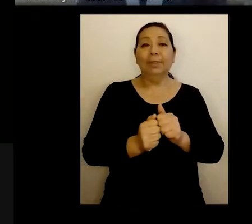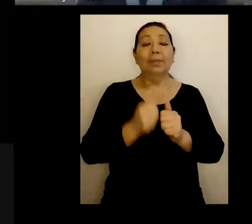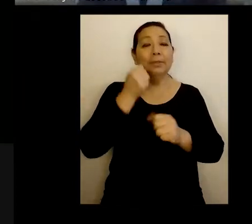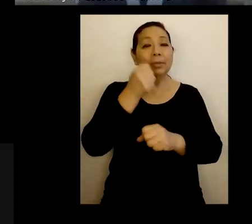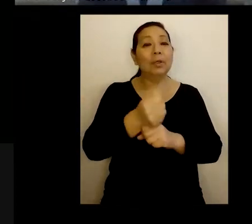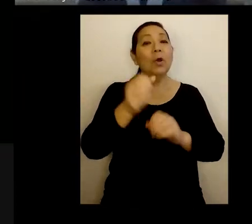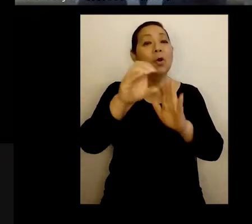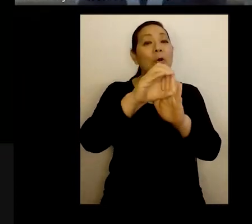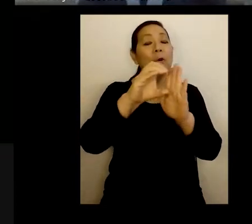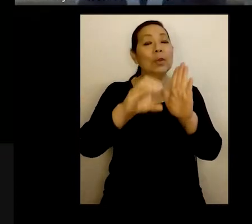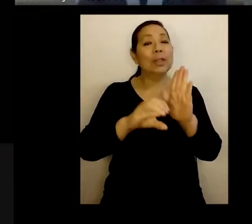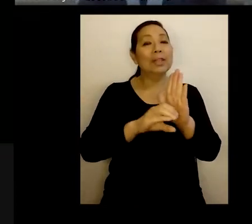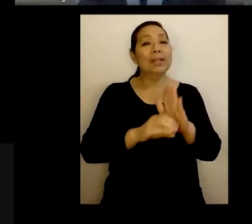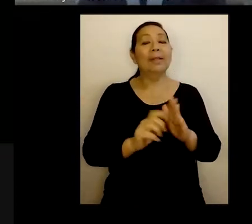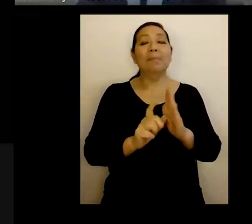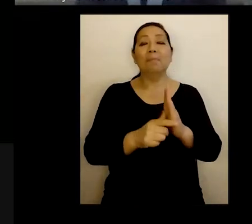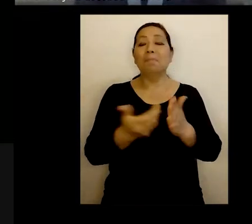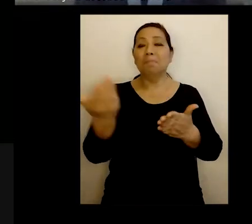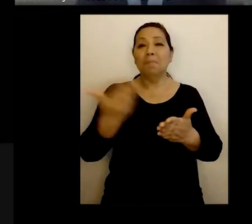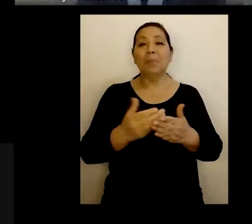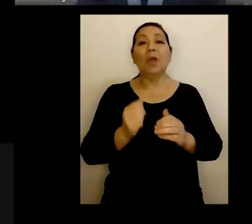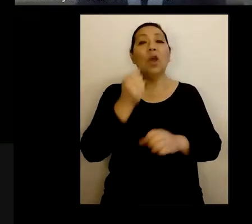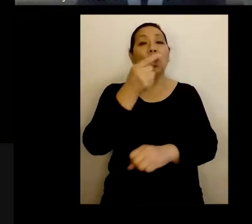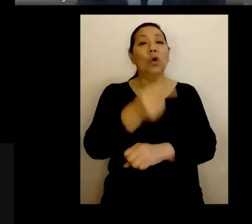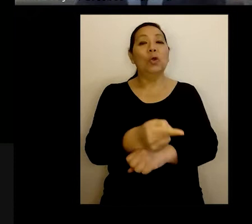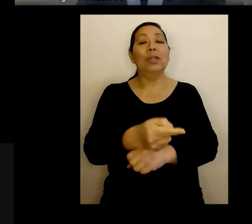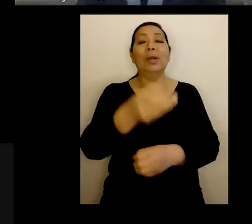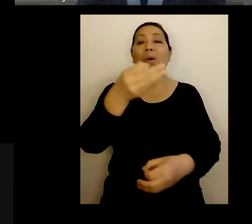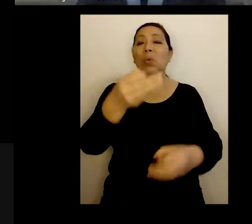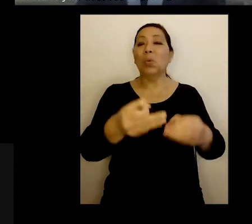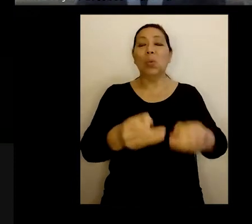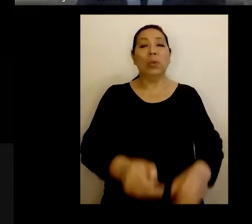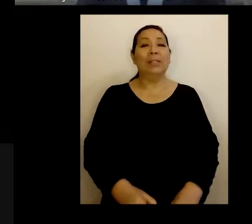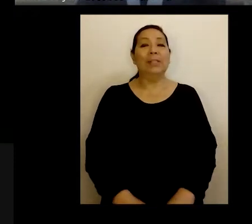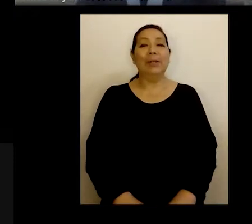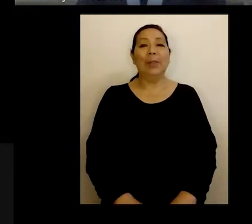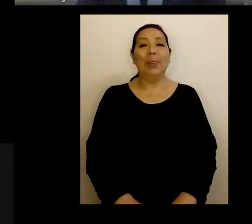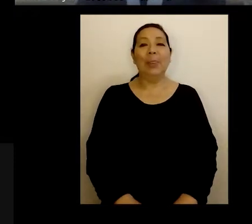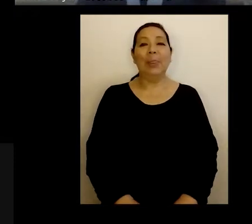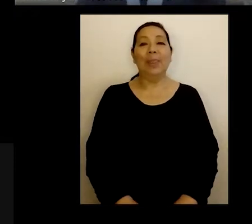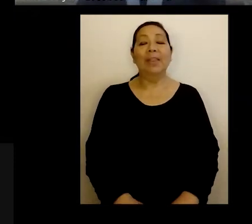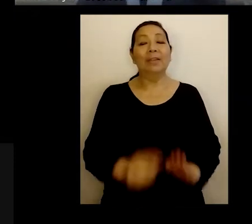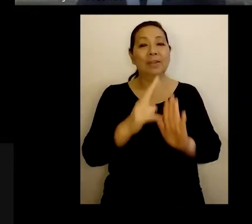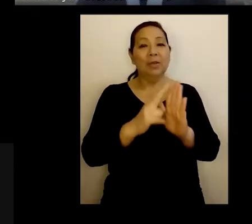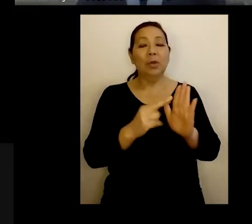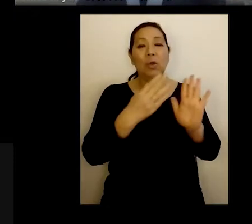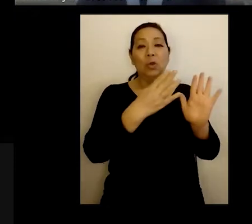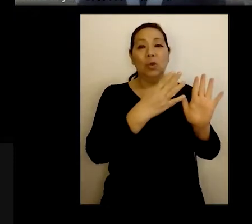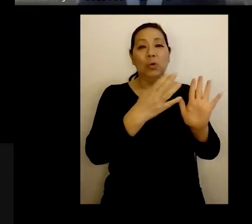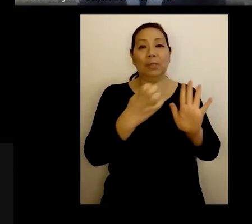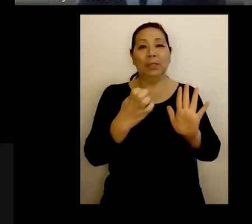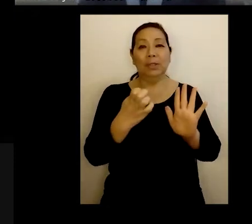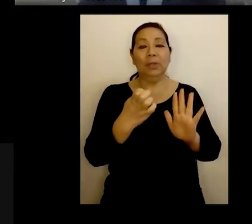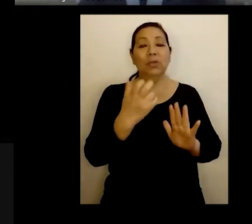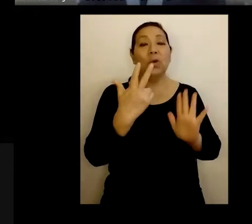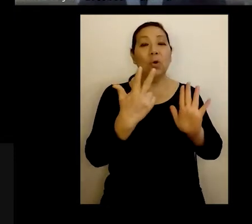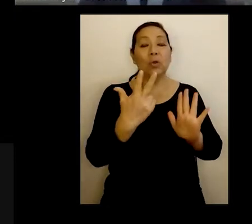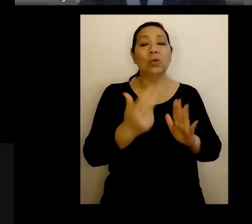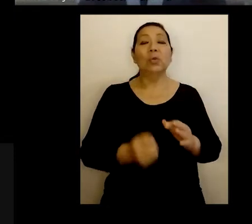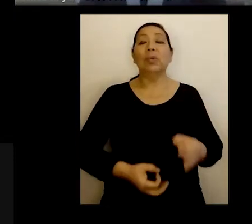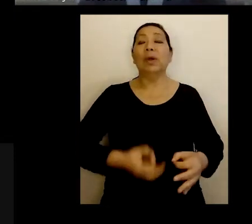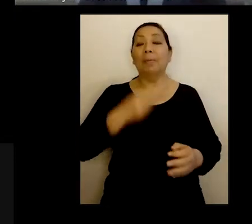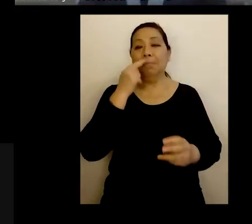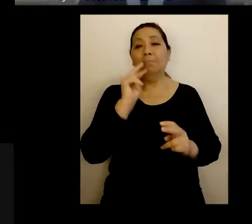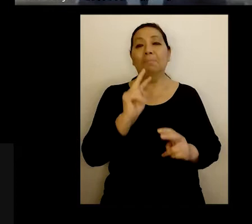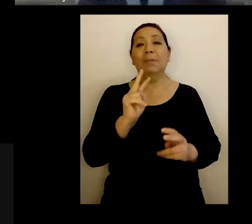agravio constitucional interpuesta contra la sentencia, resolución 908, sentencia